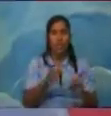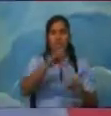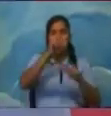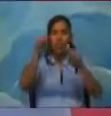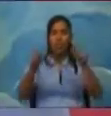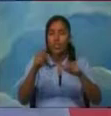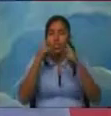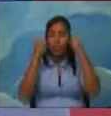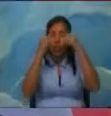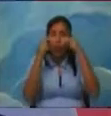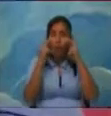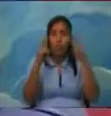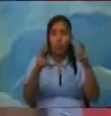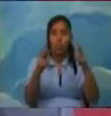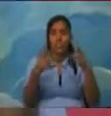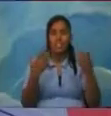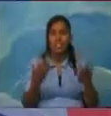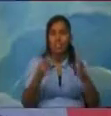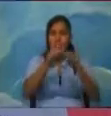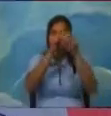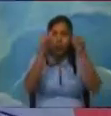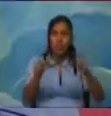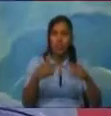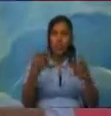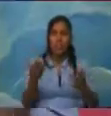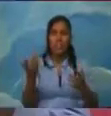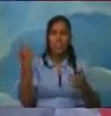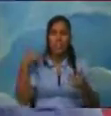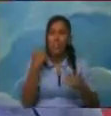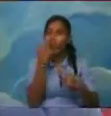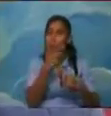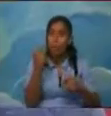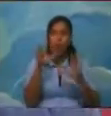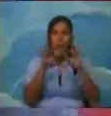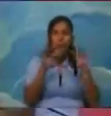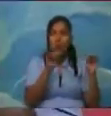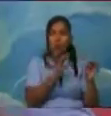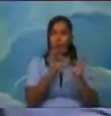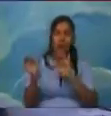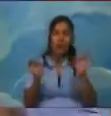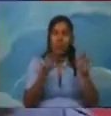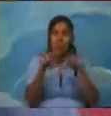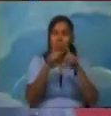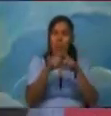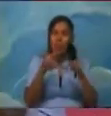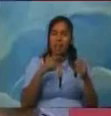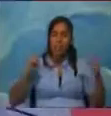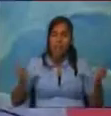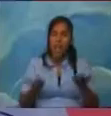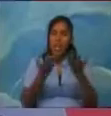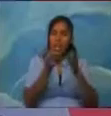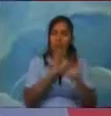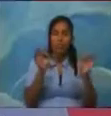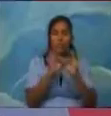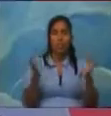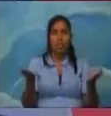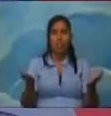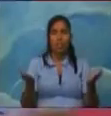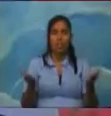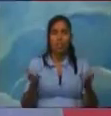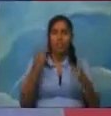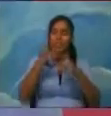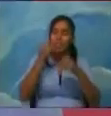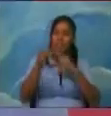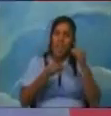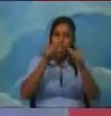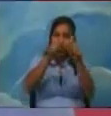ojos y no ven por ellos? ¿Qué han hecho esos dioses que tienen boca y nunca le han dado una palabra de aliento para ellos? ¿Qué han